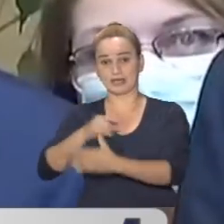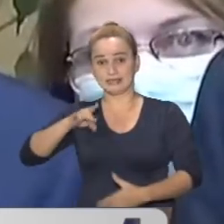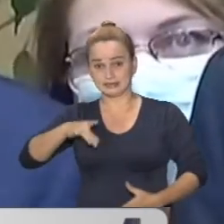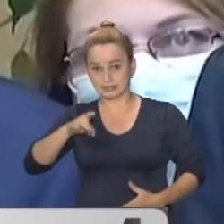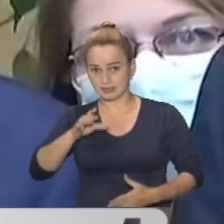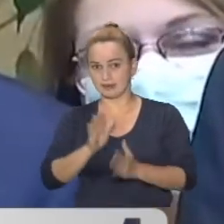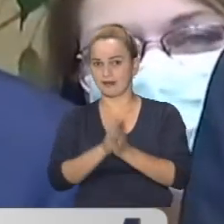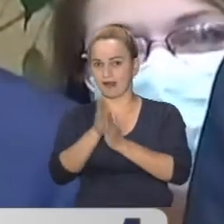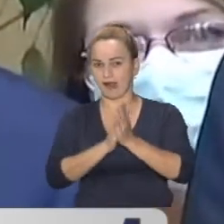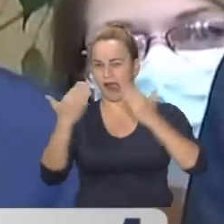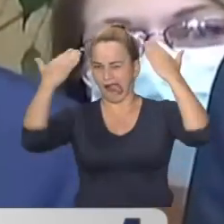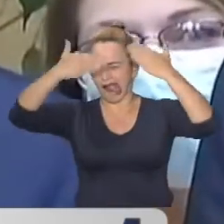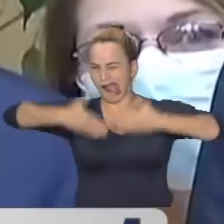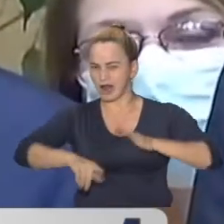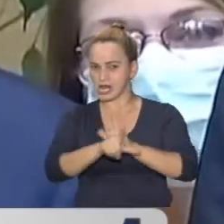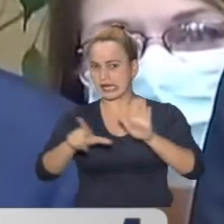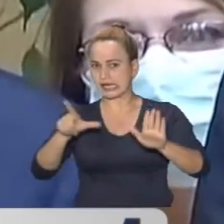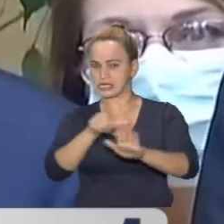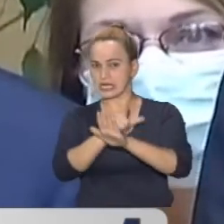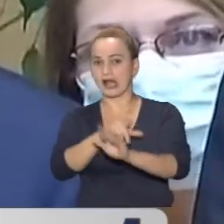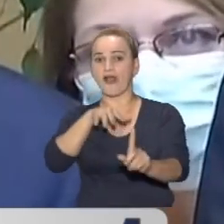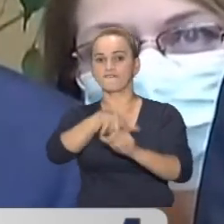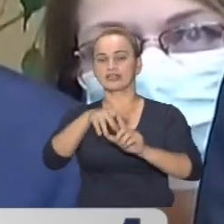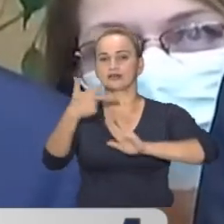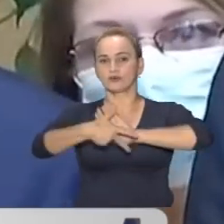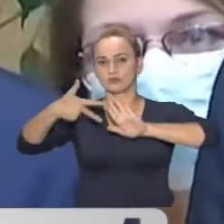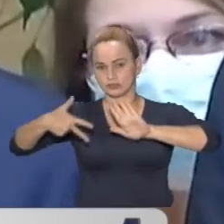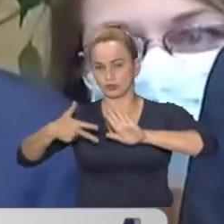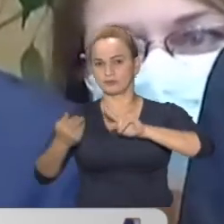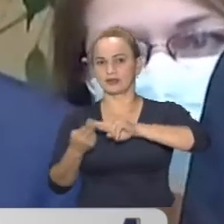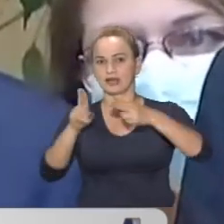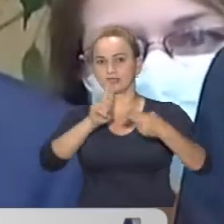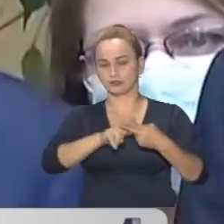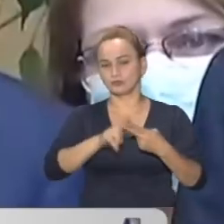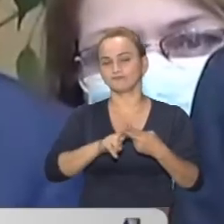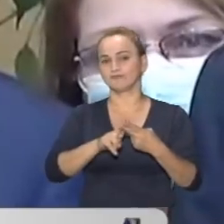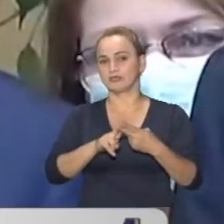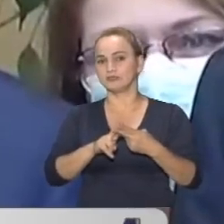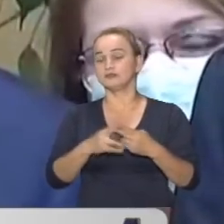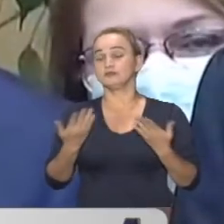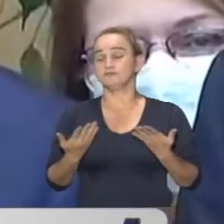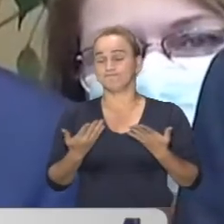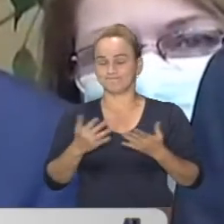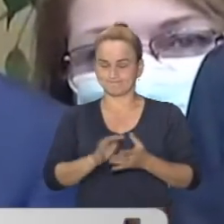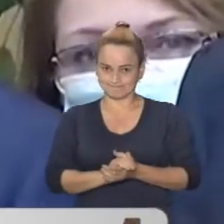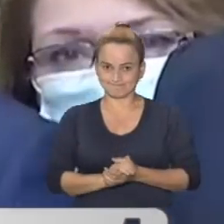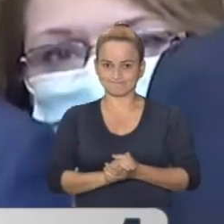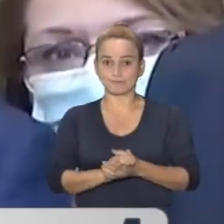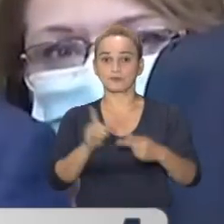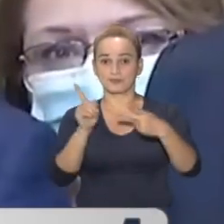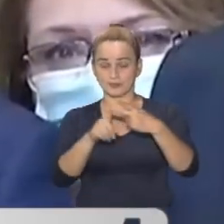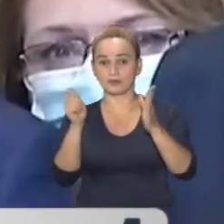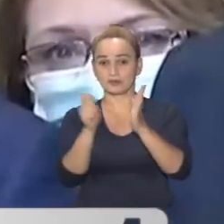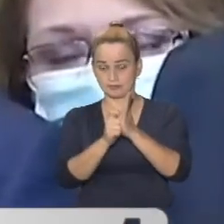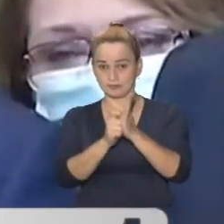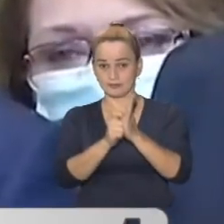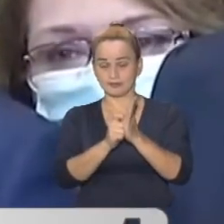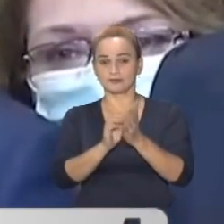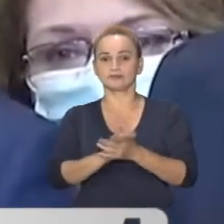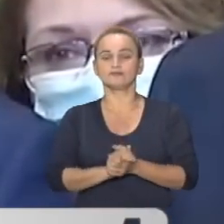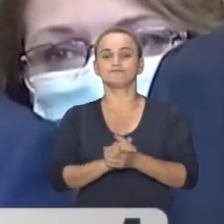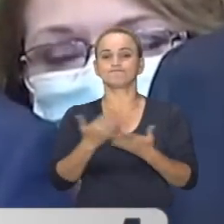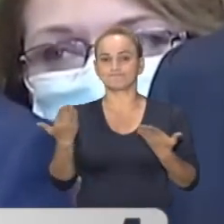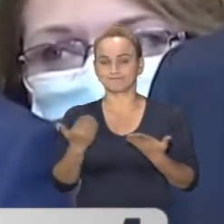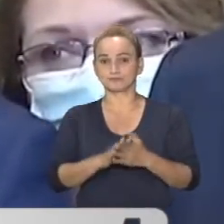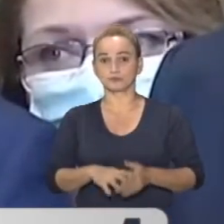ha infringido abiertamente la Constitución en relación al principio de la probidad. Y en segundo lugar,